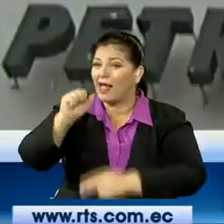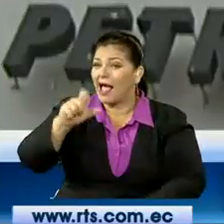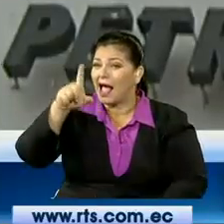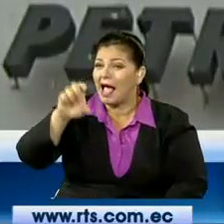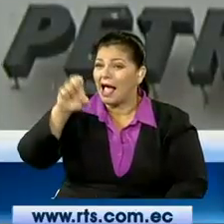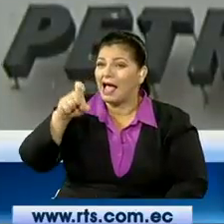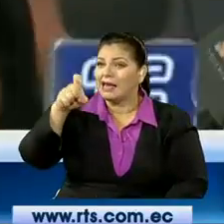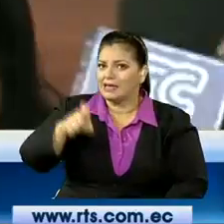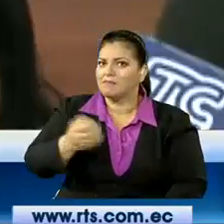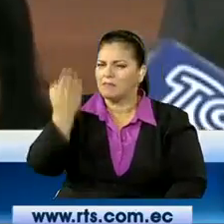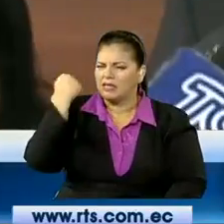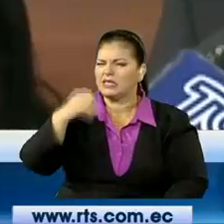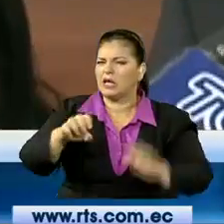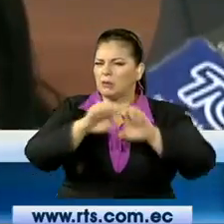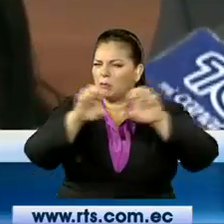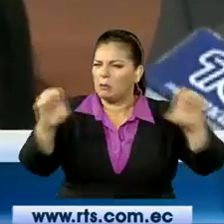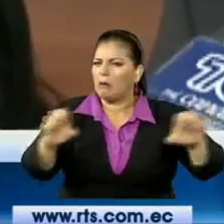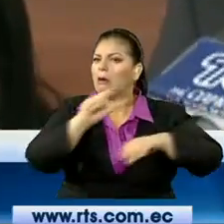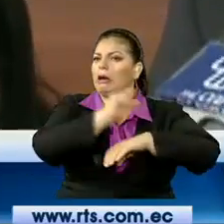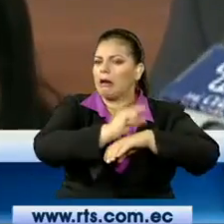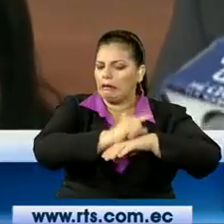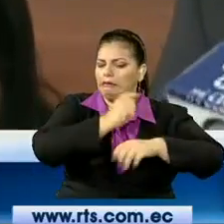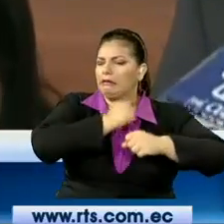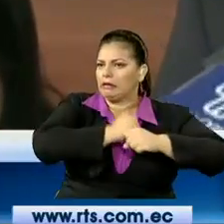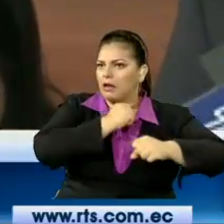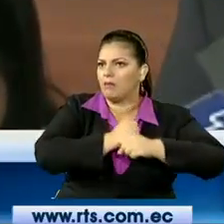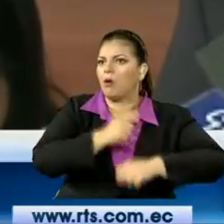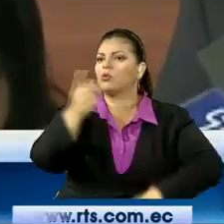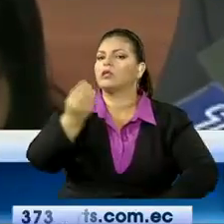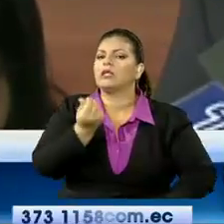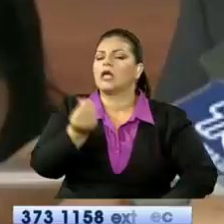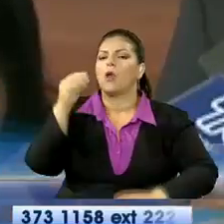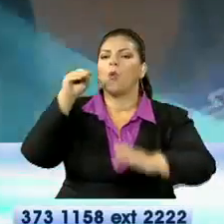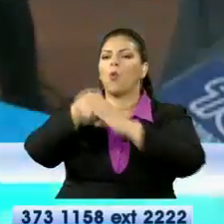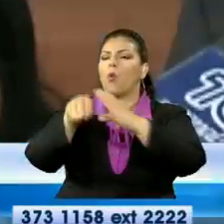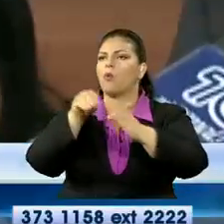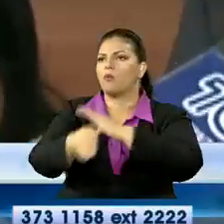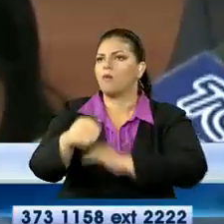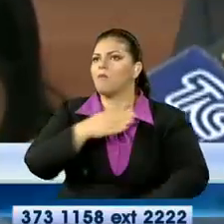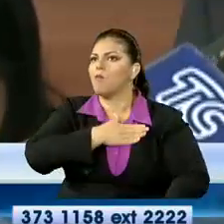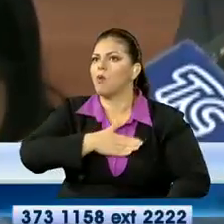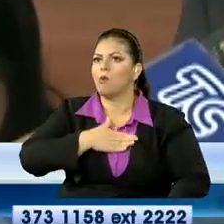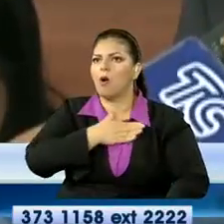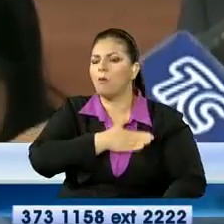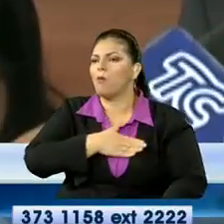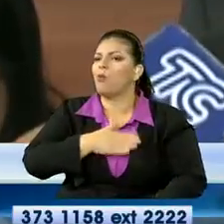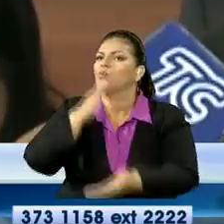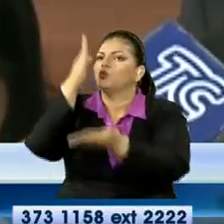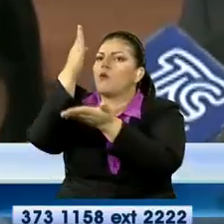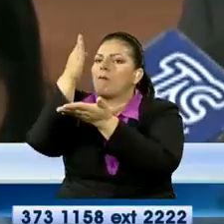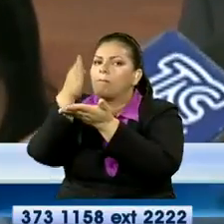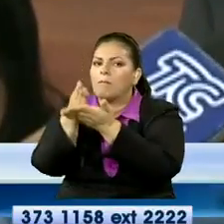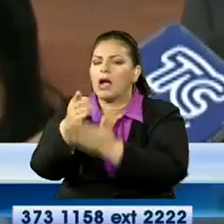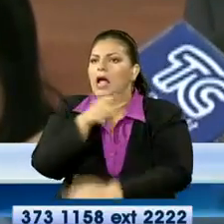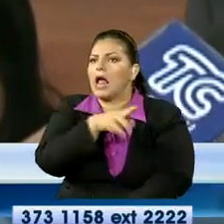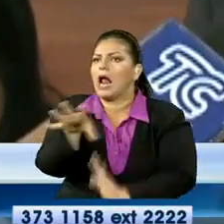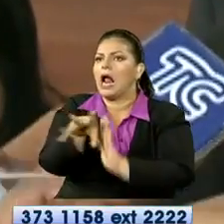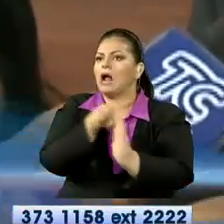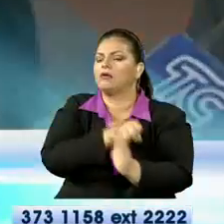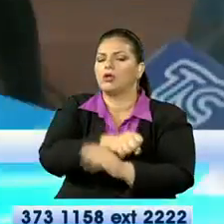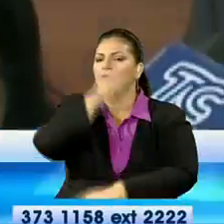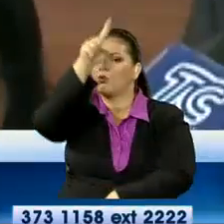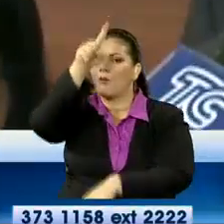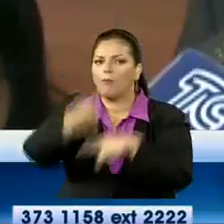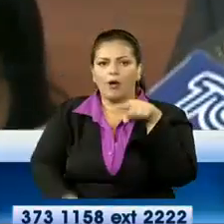de Petroecuador. Así es, hay un dinero que está incautado por la República de Panamá en base a la petición que hicieron las